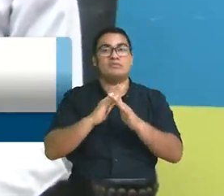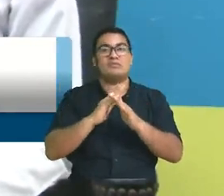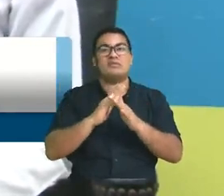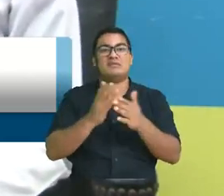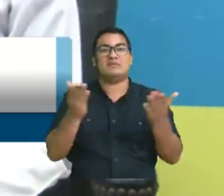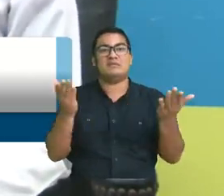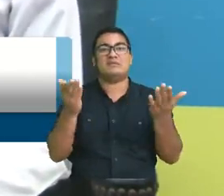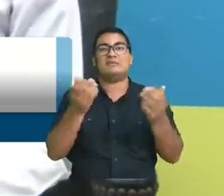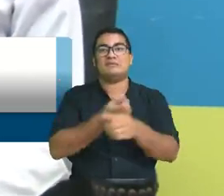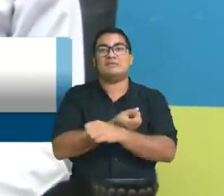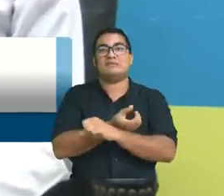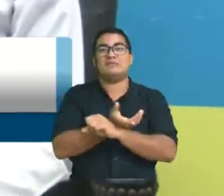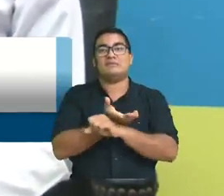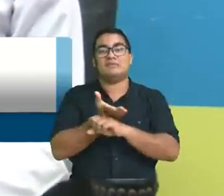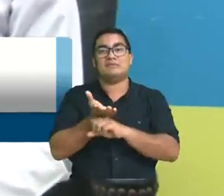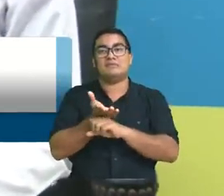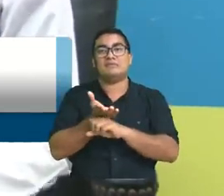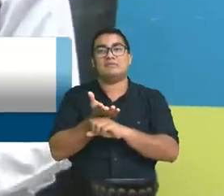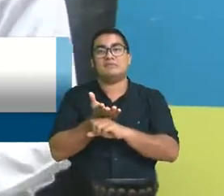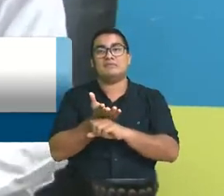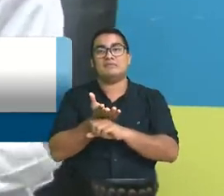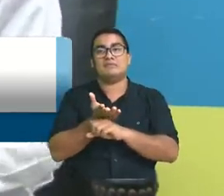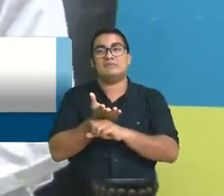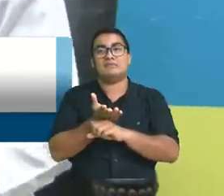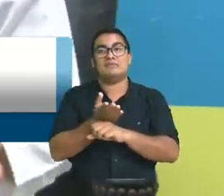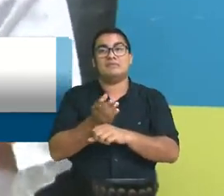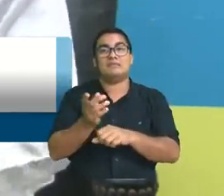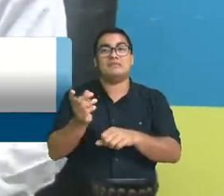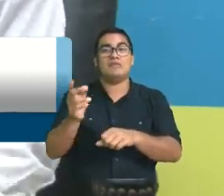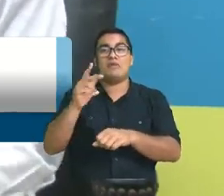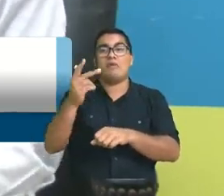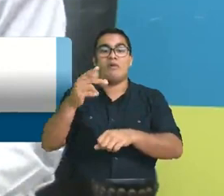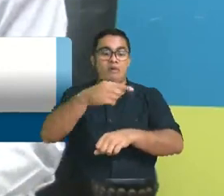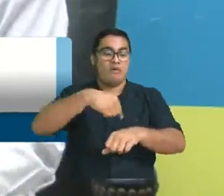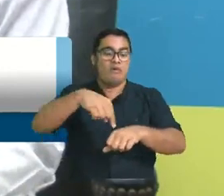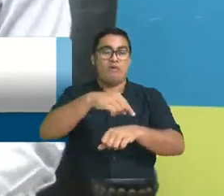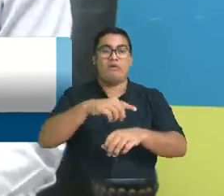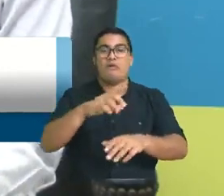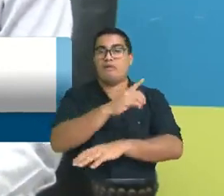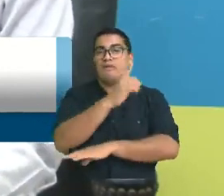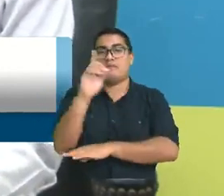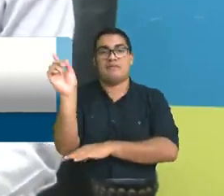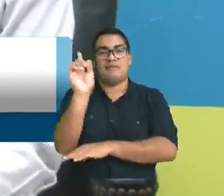se les recomienda pues de que no lo hagan por muchos tiempos, por más de 8 horas en el día quizá.